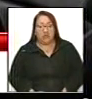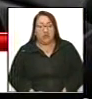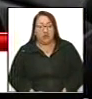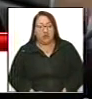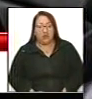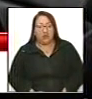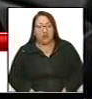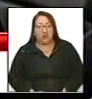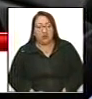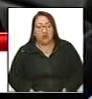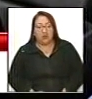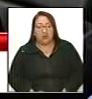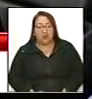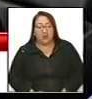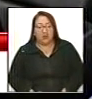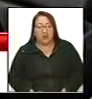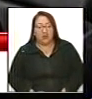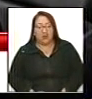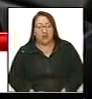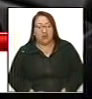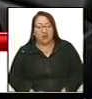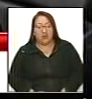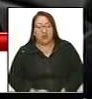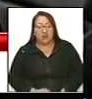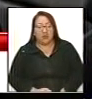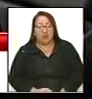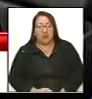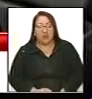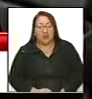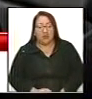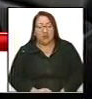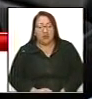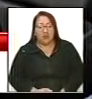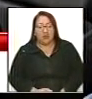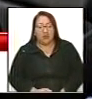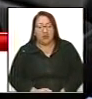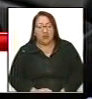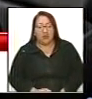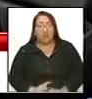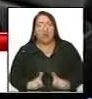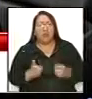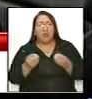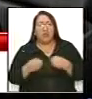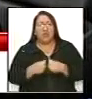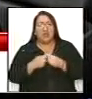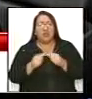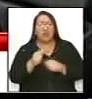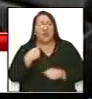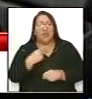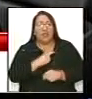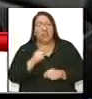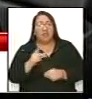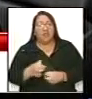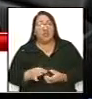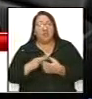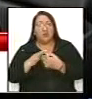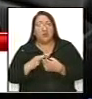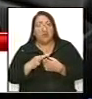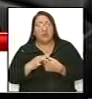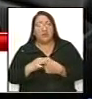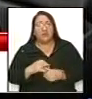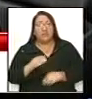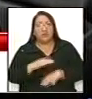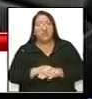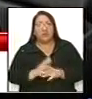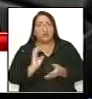sería bajo las normas del arbitraje. Pero ¿por qué se ha seguido esta línea, ¿no? Si no es como una denuncia particular referida a